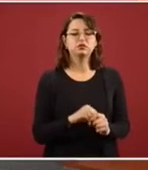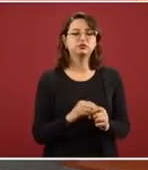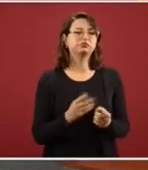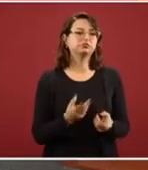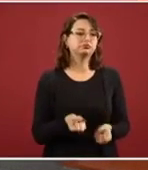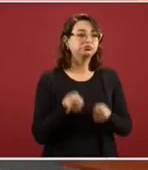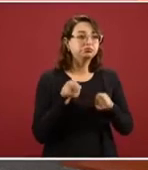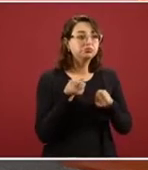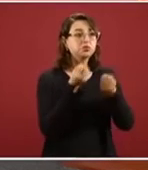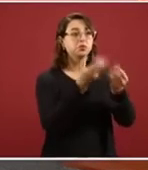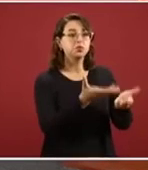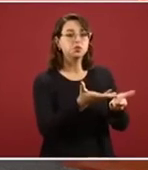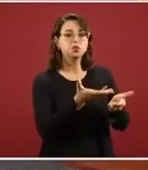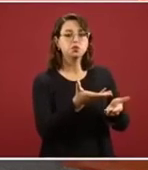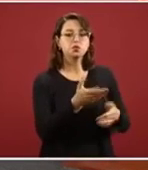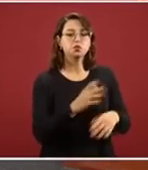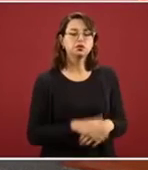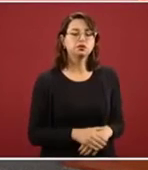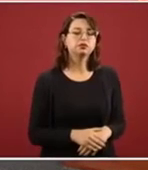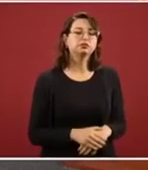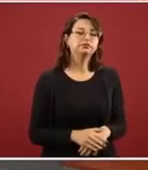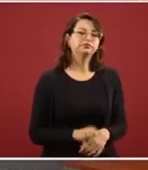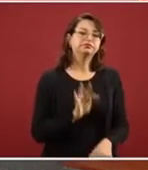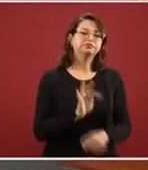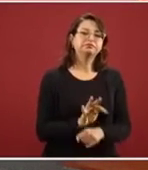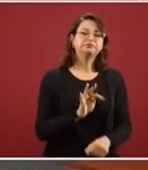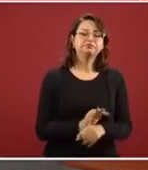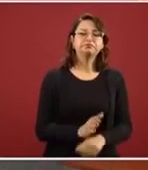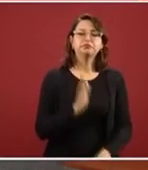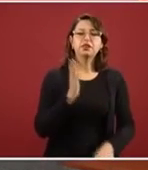sucedió en este caso de García Luna,